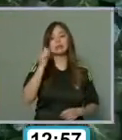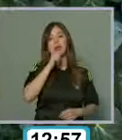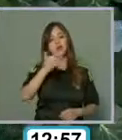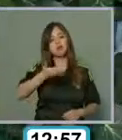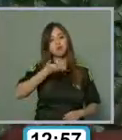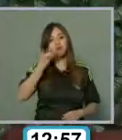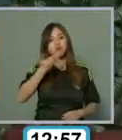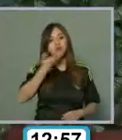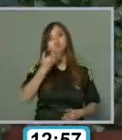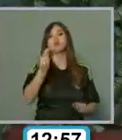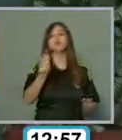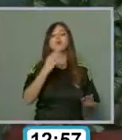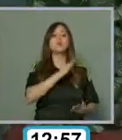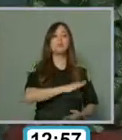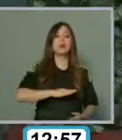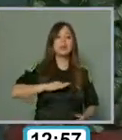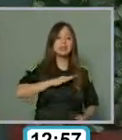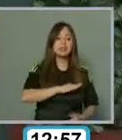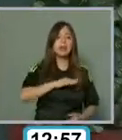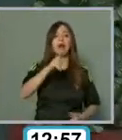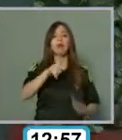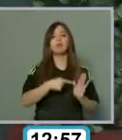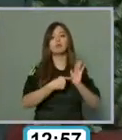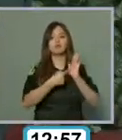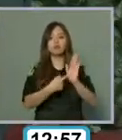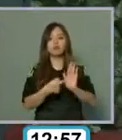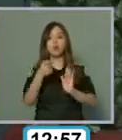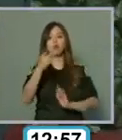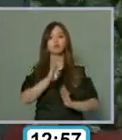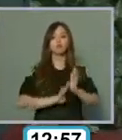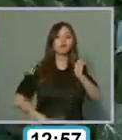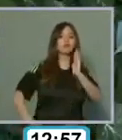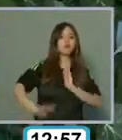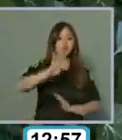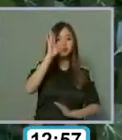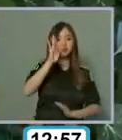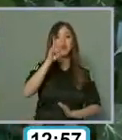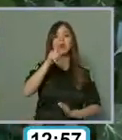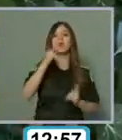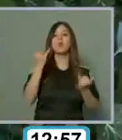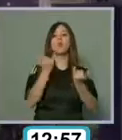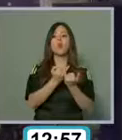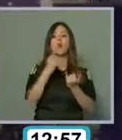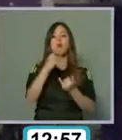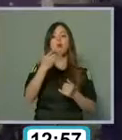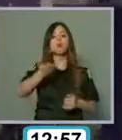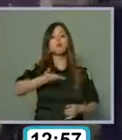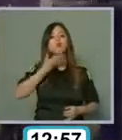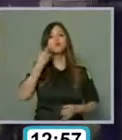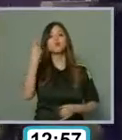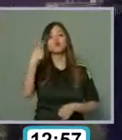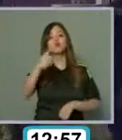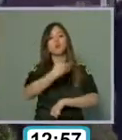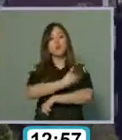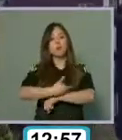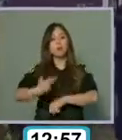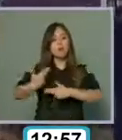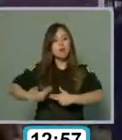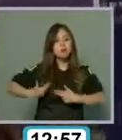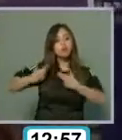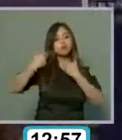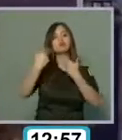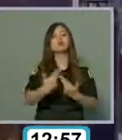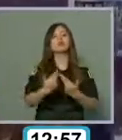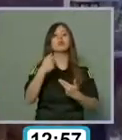por este proyecto. Muchísimas Te gracias. auguramos mucho éxito. El éxito lo traes en la sangre. Gracias, Y eso es bien importante destacarlo, de verdad. Que